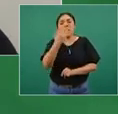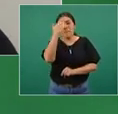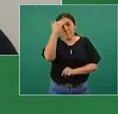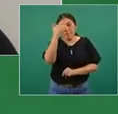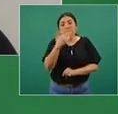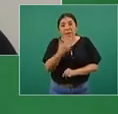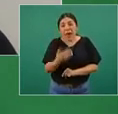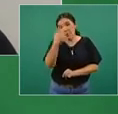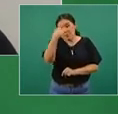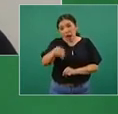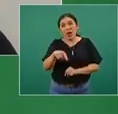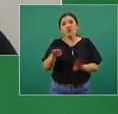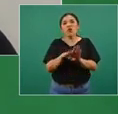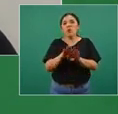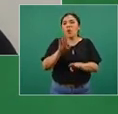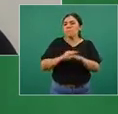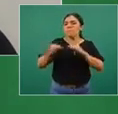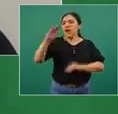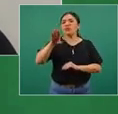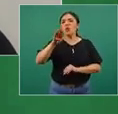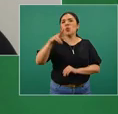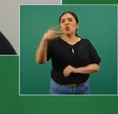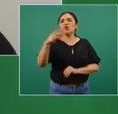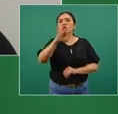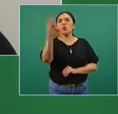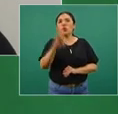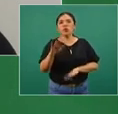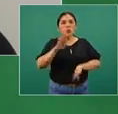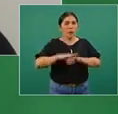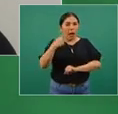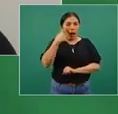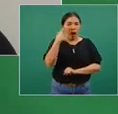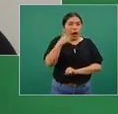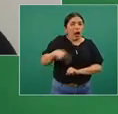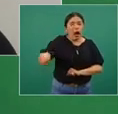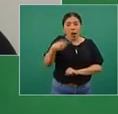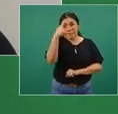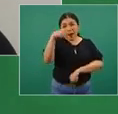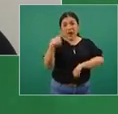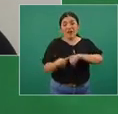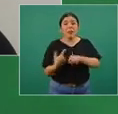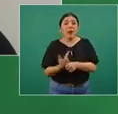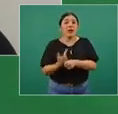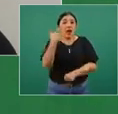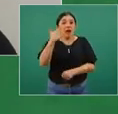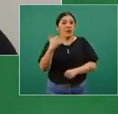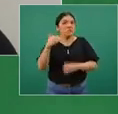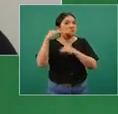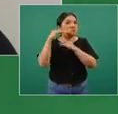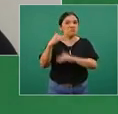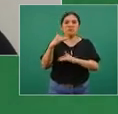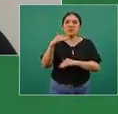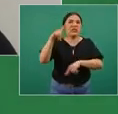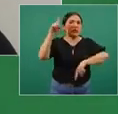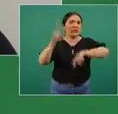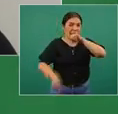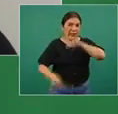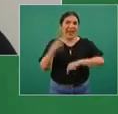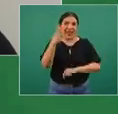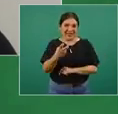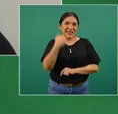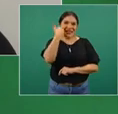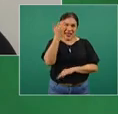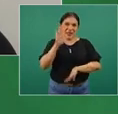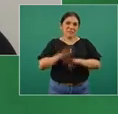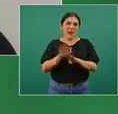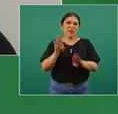va por encima del 98% de la mayoría de ellas, precisamente para enfermedad grave, que es lo que se quiere prevenir en estos